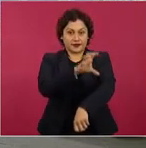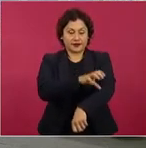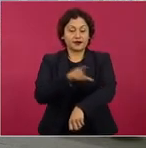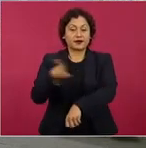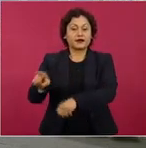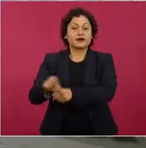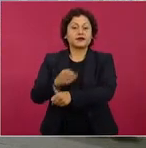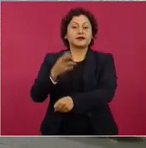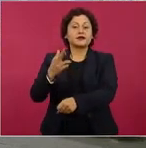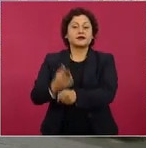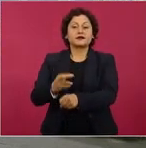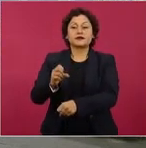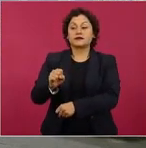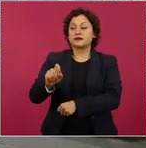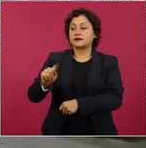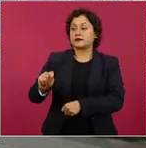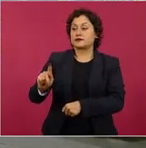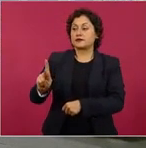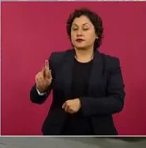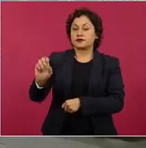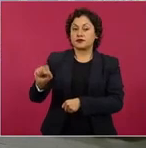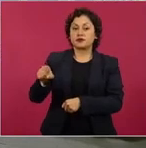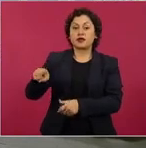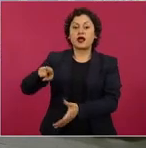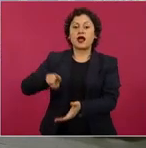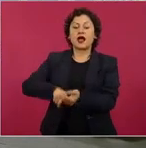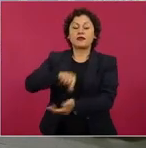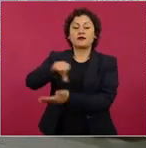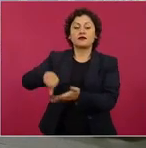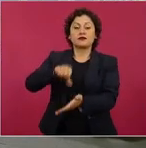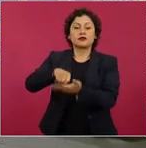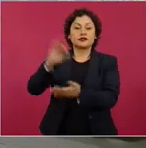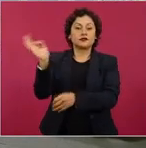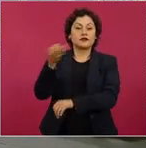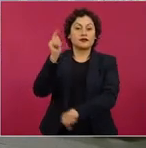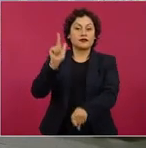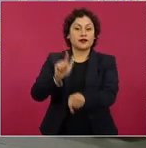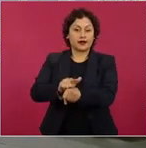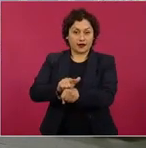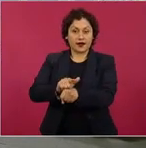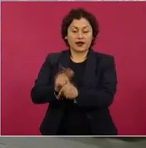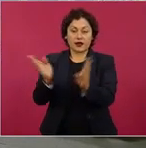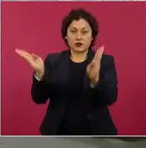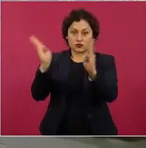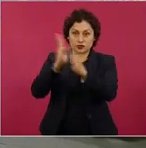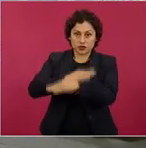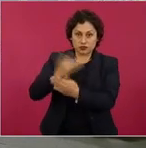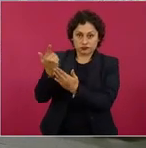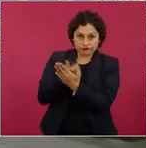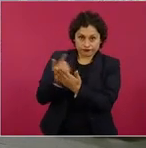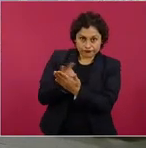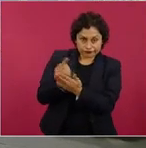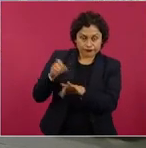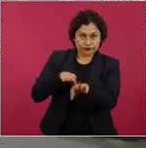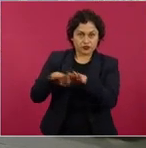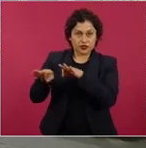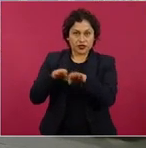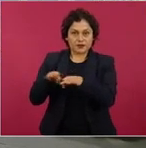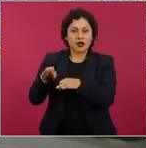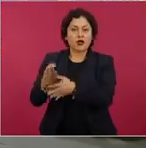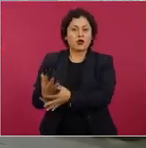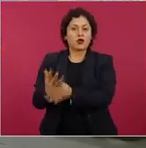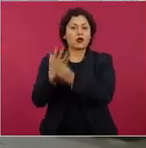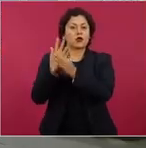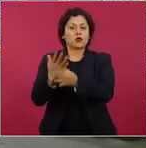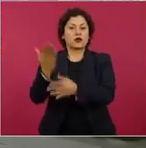del Trabajo y Previsión Social, a través del Centro Federal de Conciliación y Registro Laboral, declaró el lunes 21